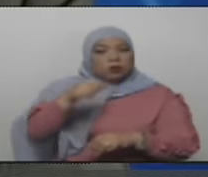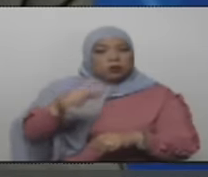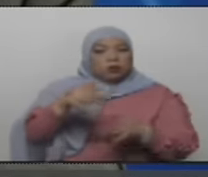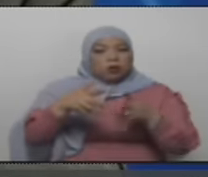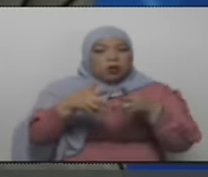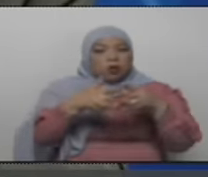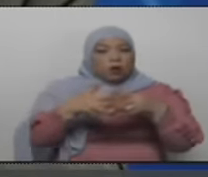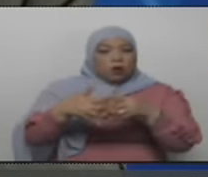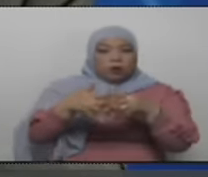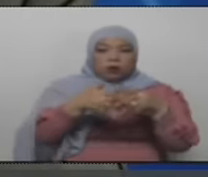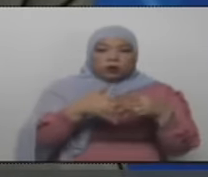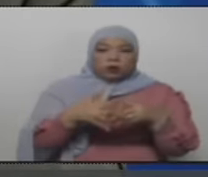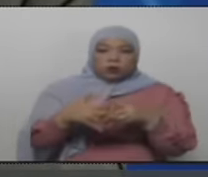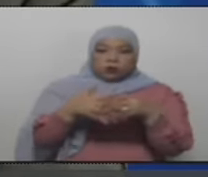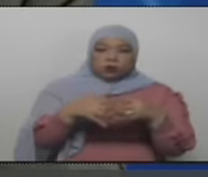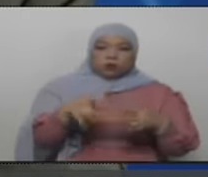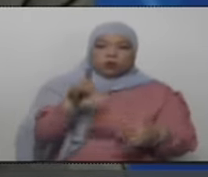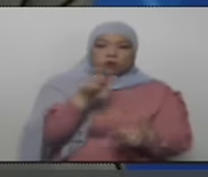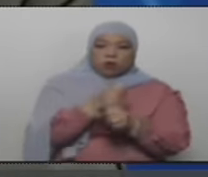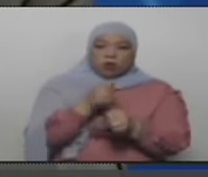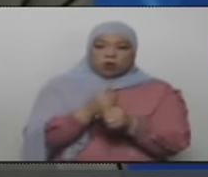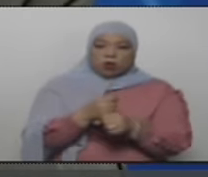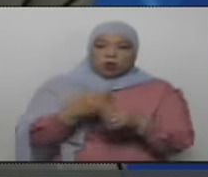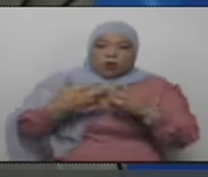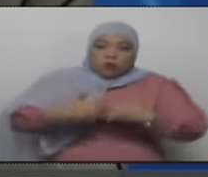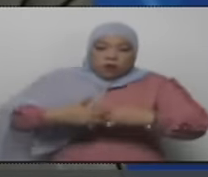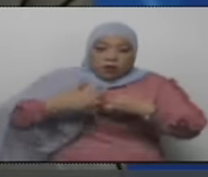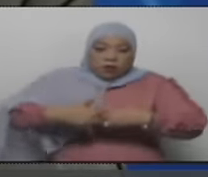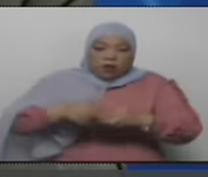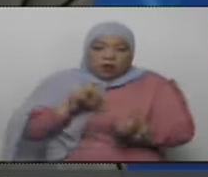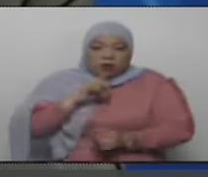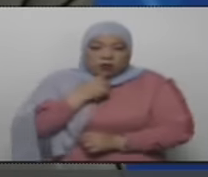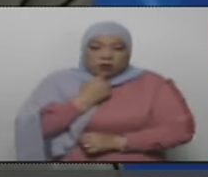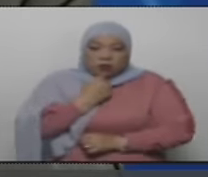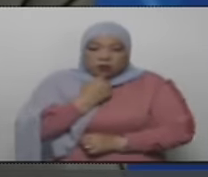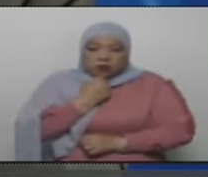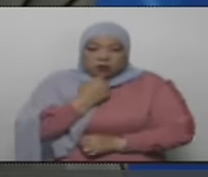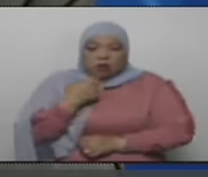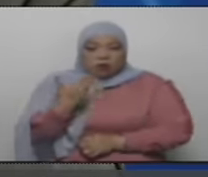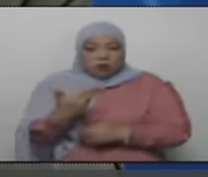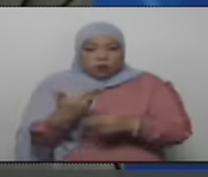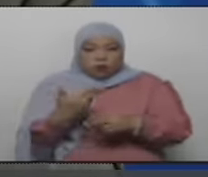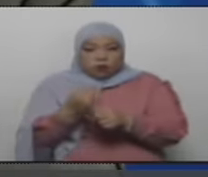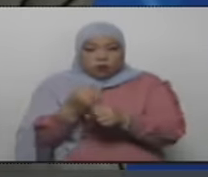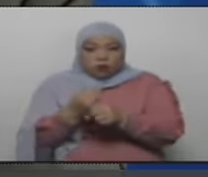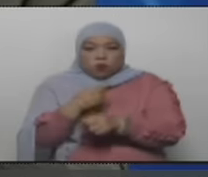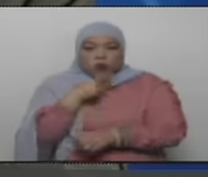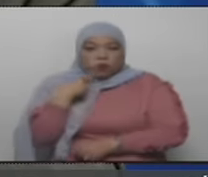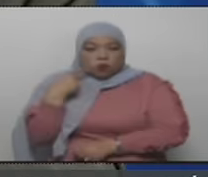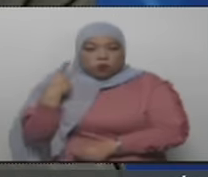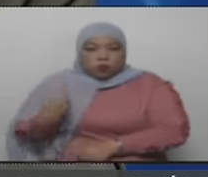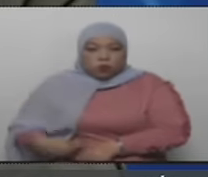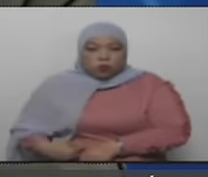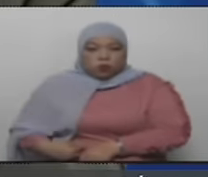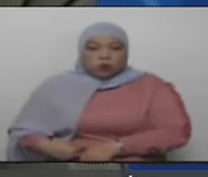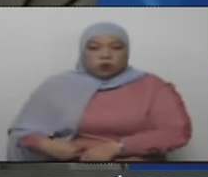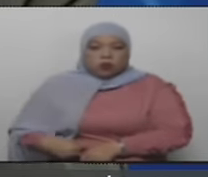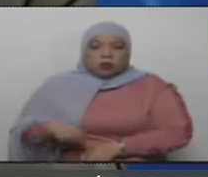Unidos de Norteamérica tiene fábricas secretas de armamento ruso,